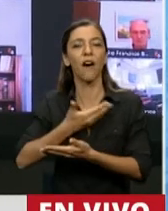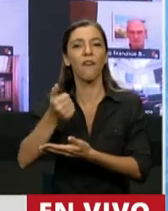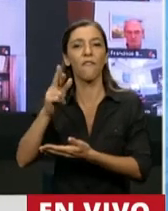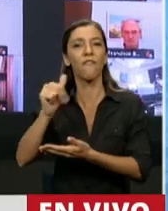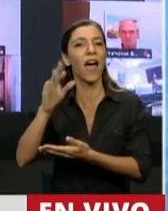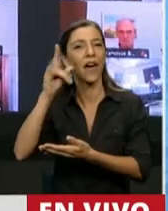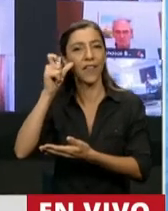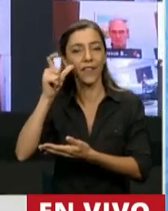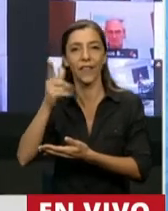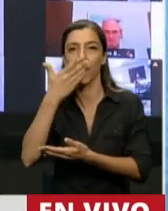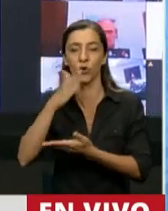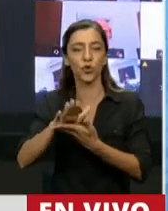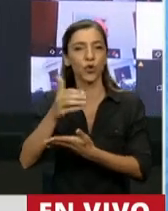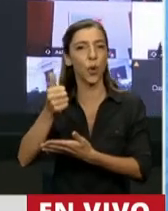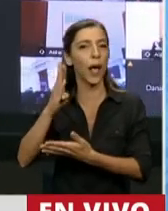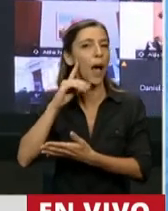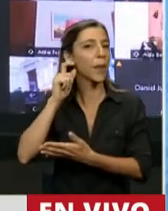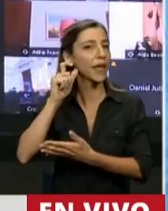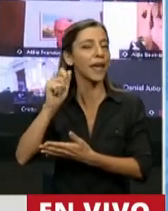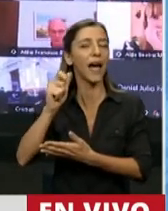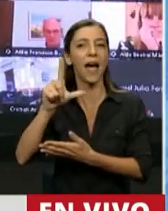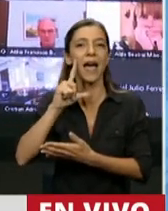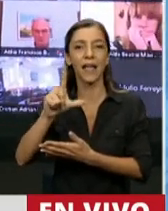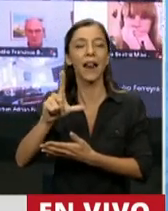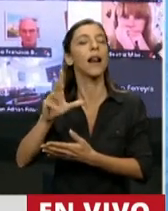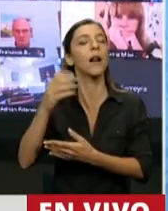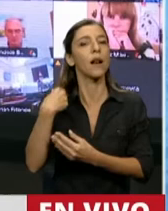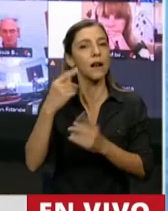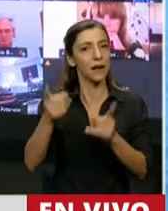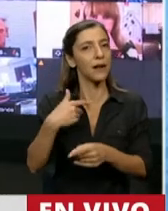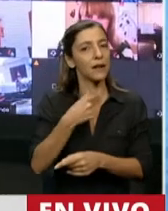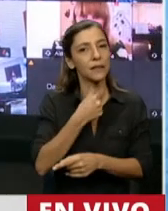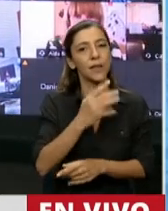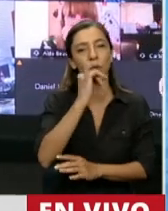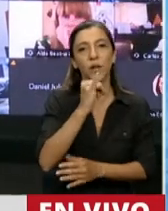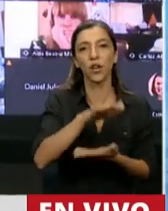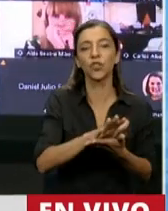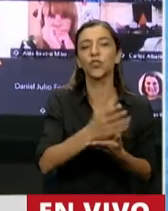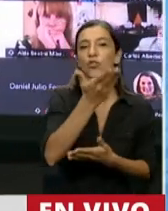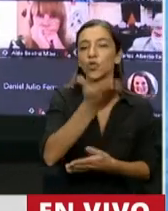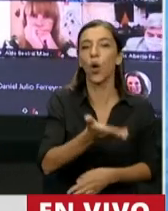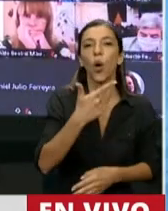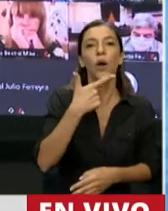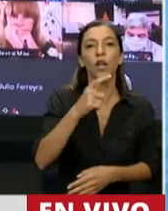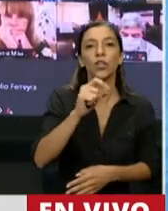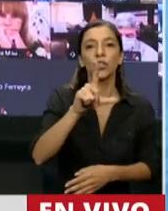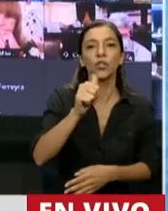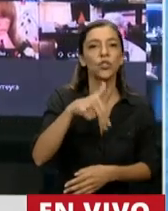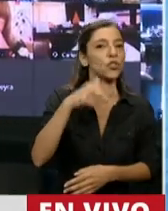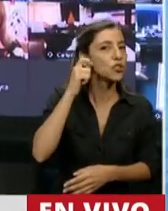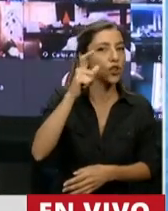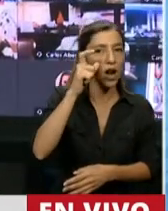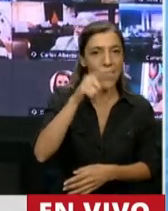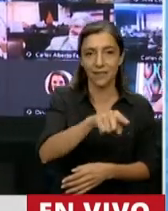yo también quiero mencionar el caso de Solange. Solange nos motivó a muchos diputados de